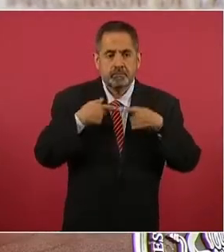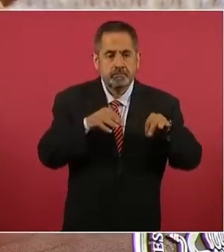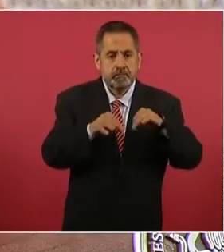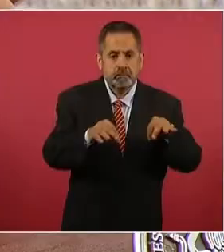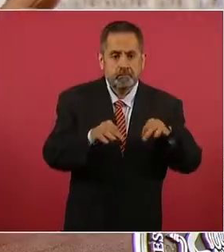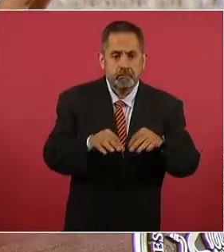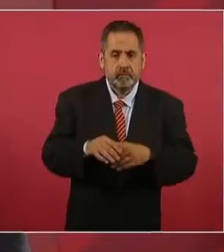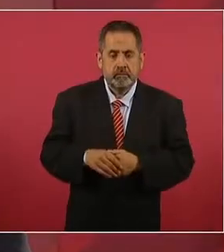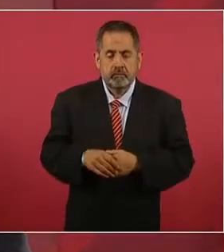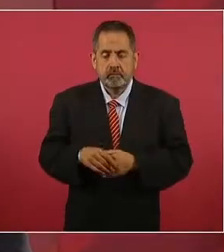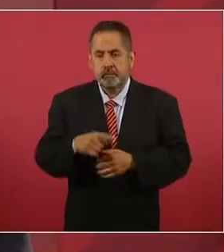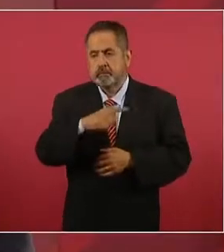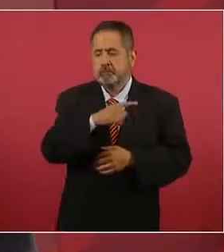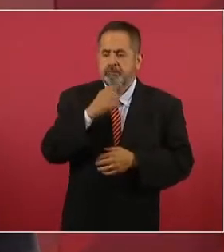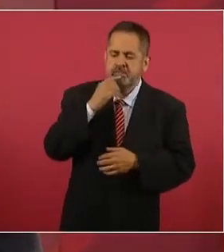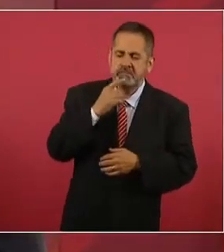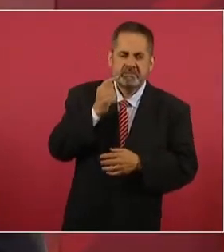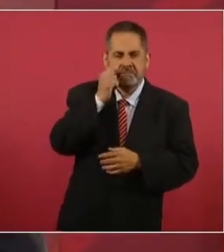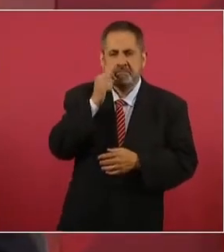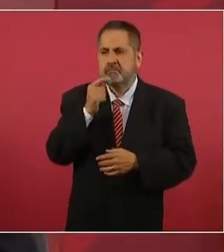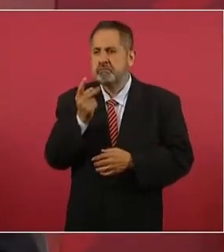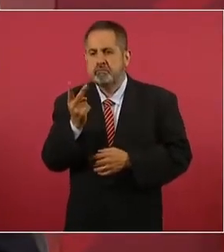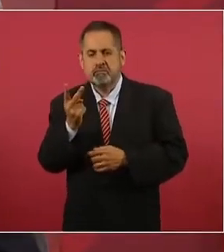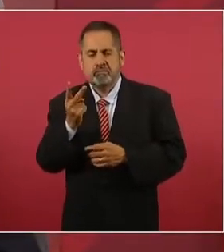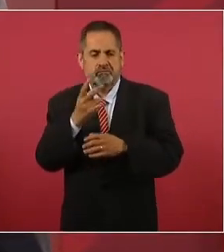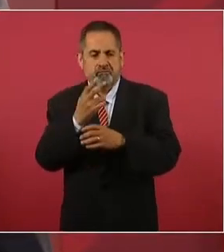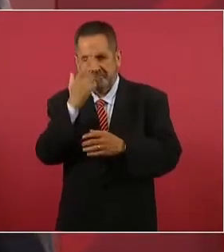por 2 razones.